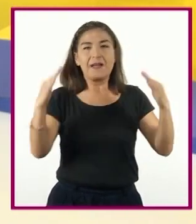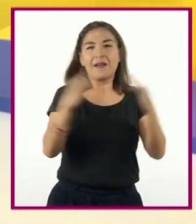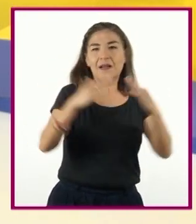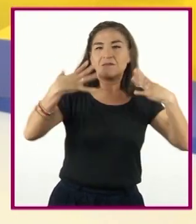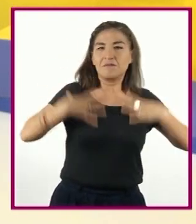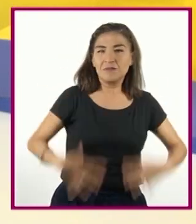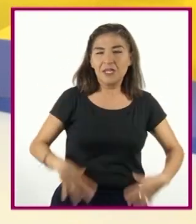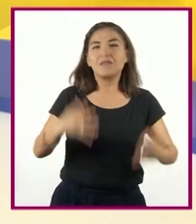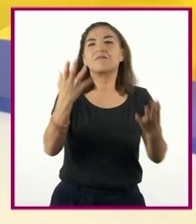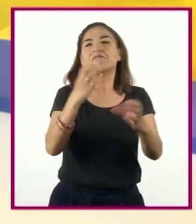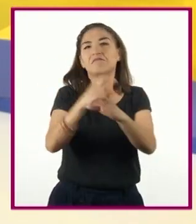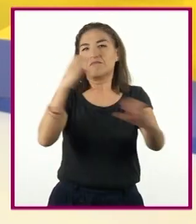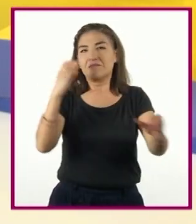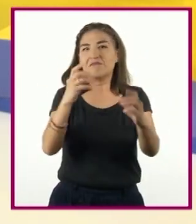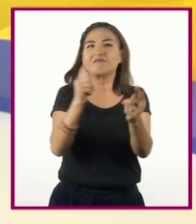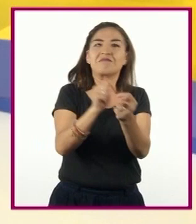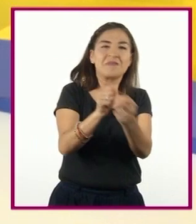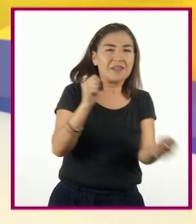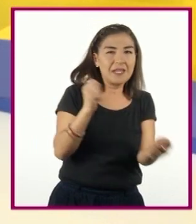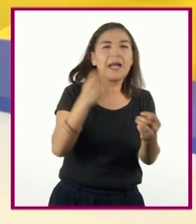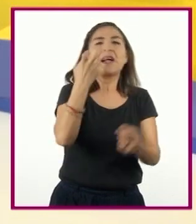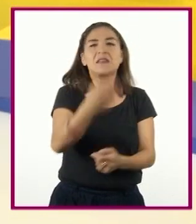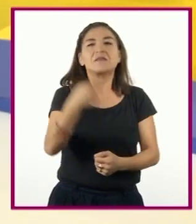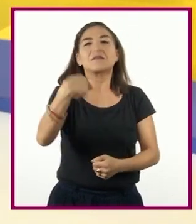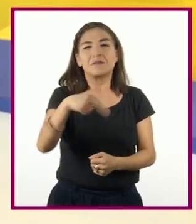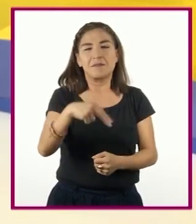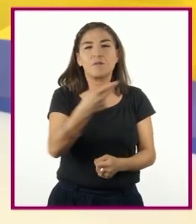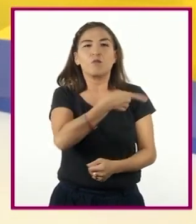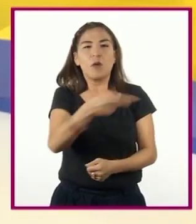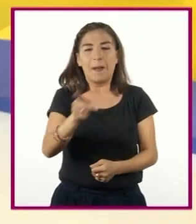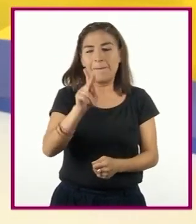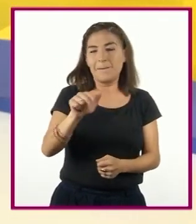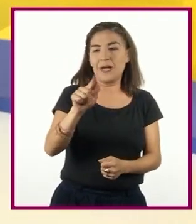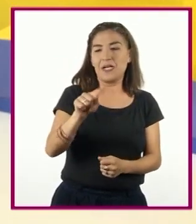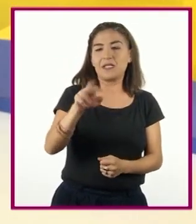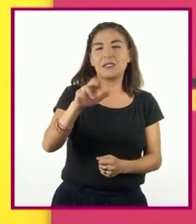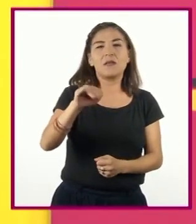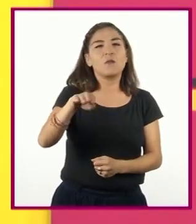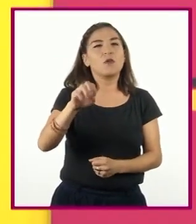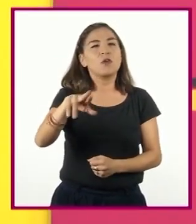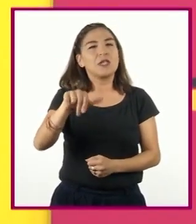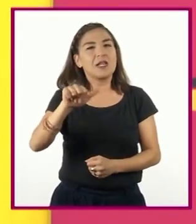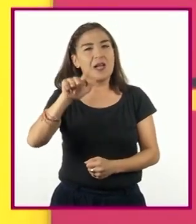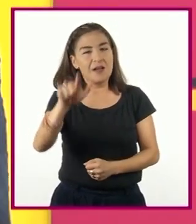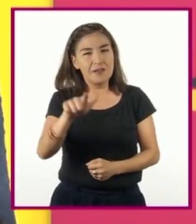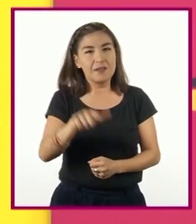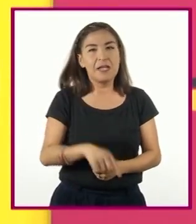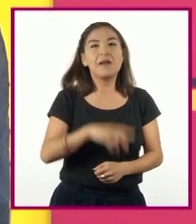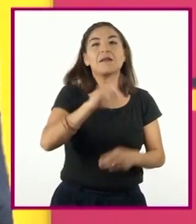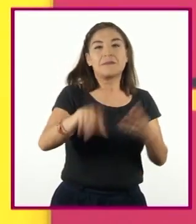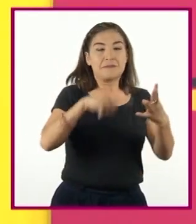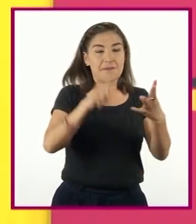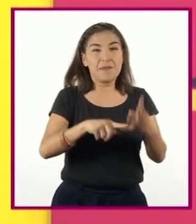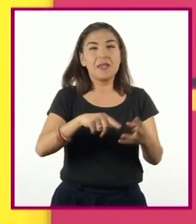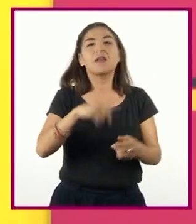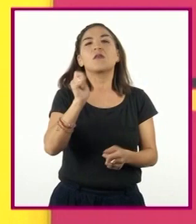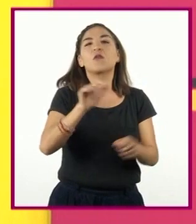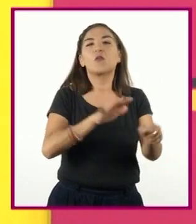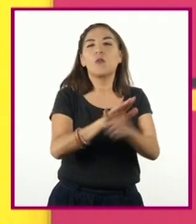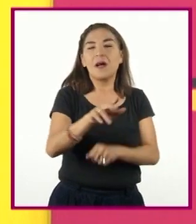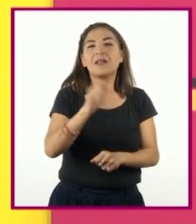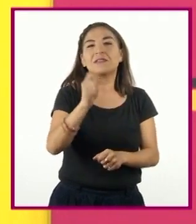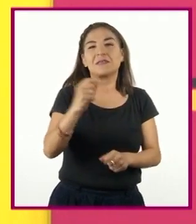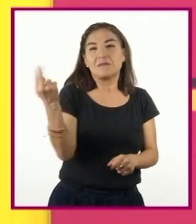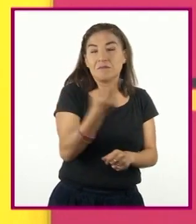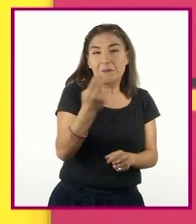vestido y transporte. Esto se conoce como pobreza patrimonial. La satisfacción de necesidades básicas,